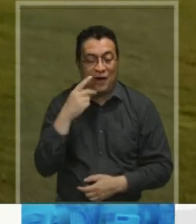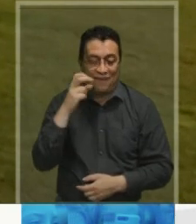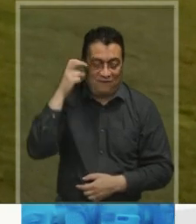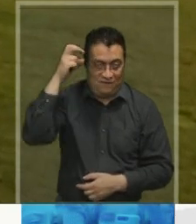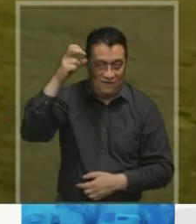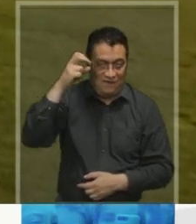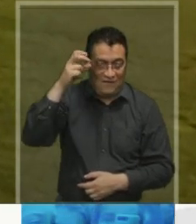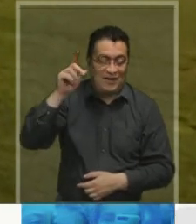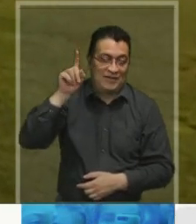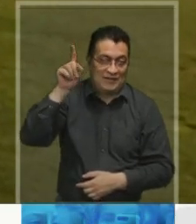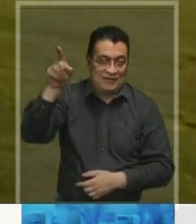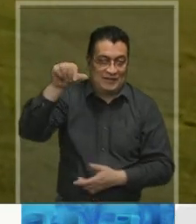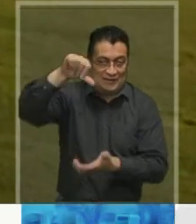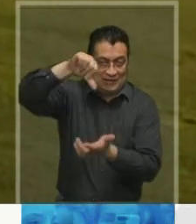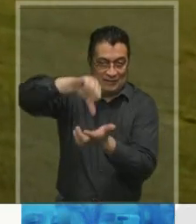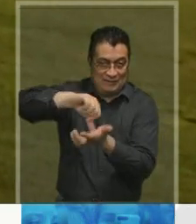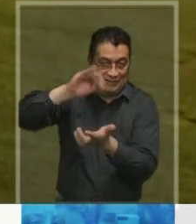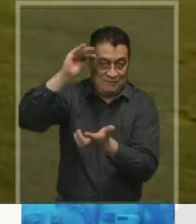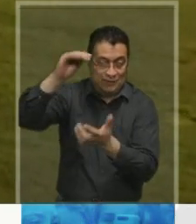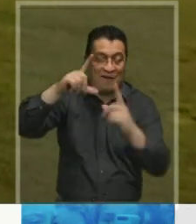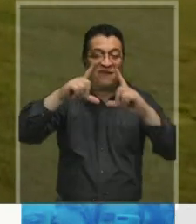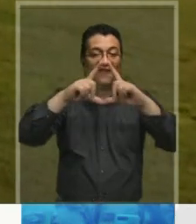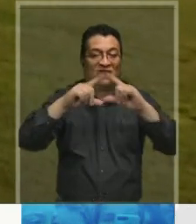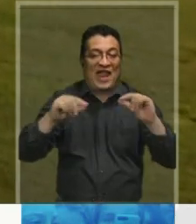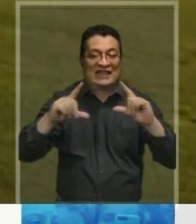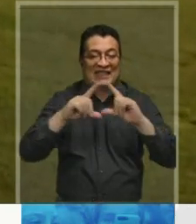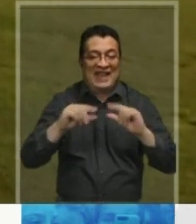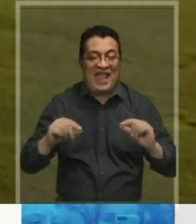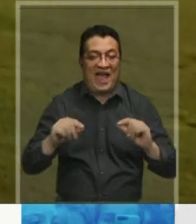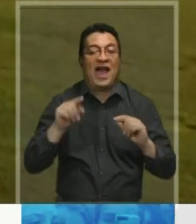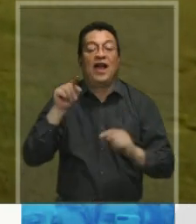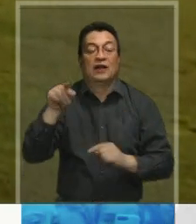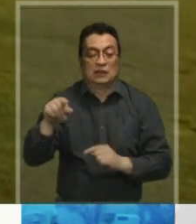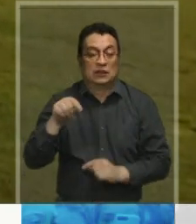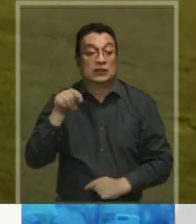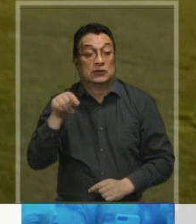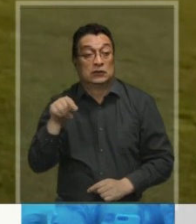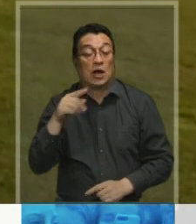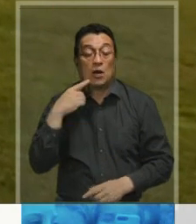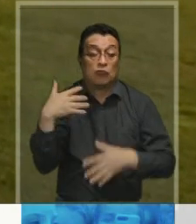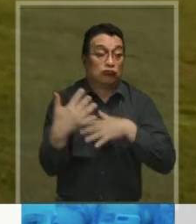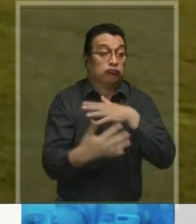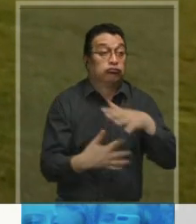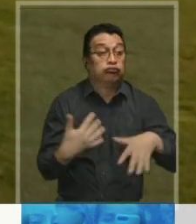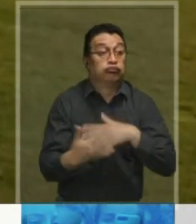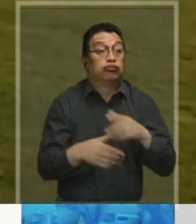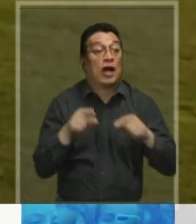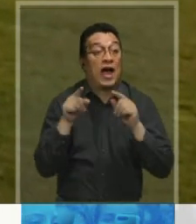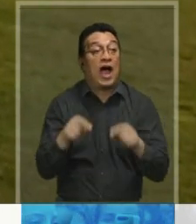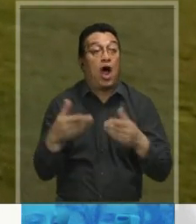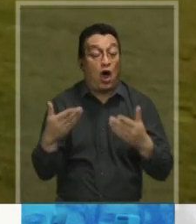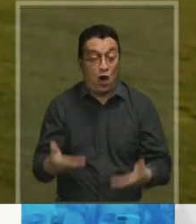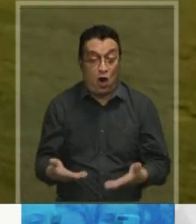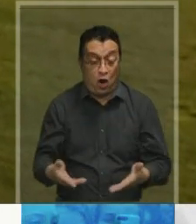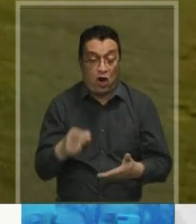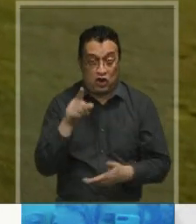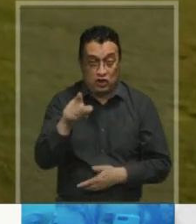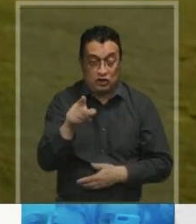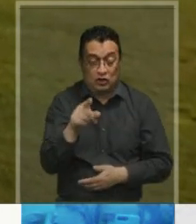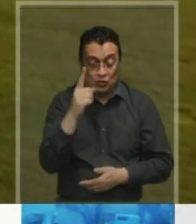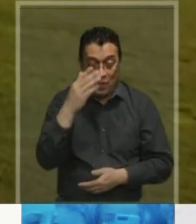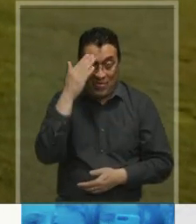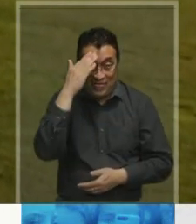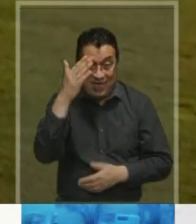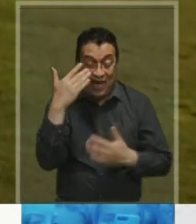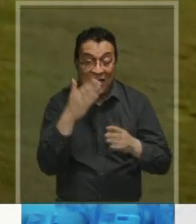Brasilia. Alfonso, llegaste esta mañana, te tocó un recorrido más o menos agitado. ¿Qué es lo que pudiste captar hoy, el día después de la